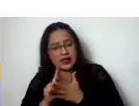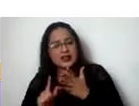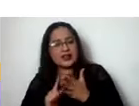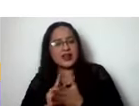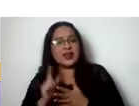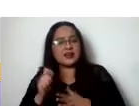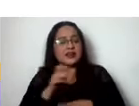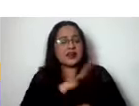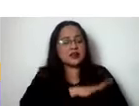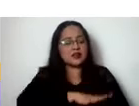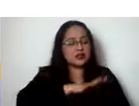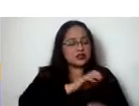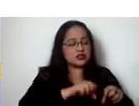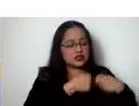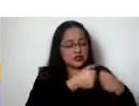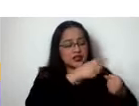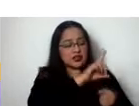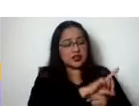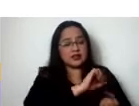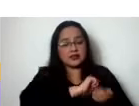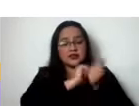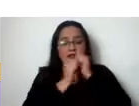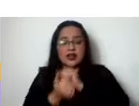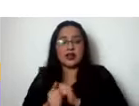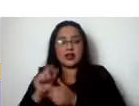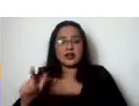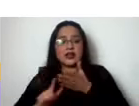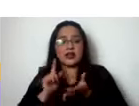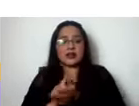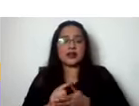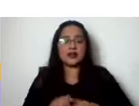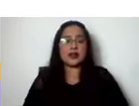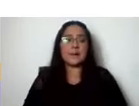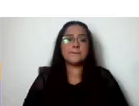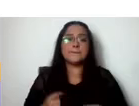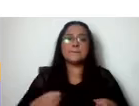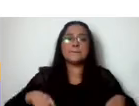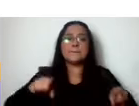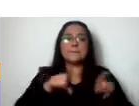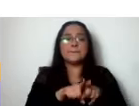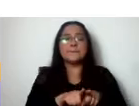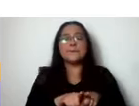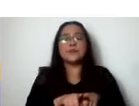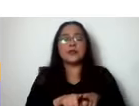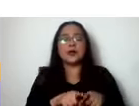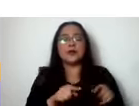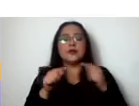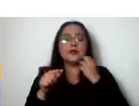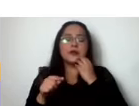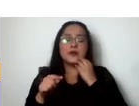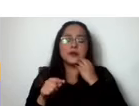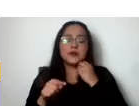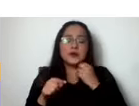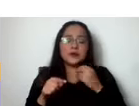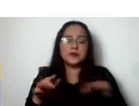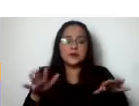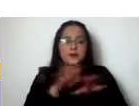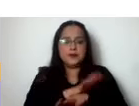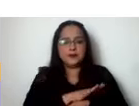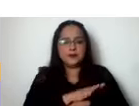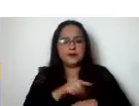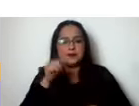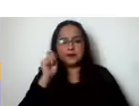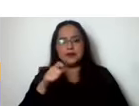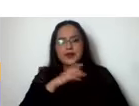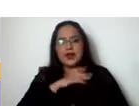reflejo de la sociedad en que vives. Este cambio que se ha venido dando en las